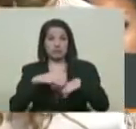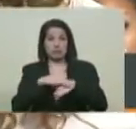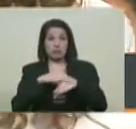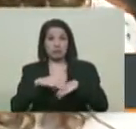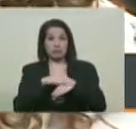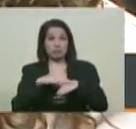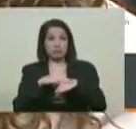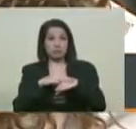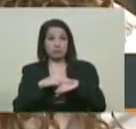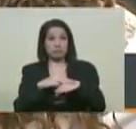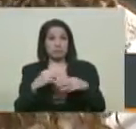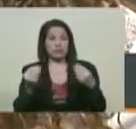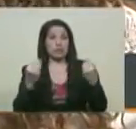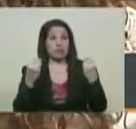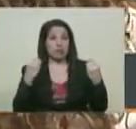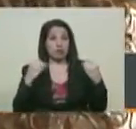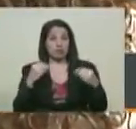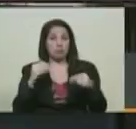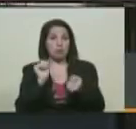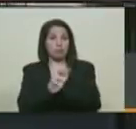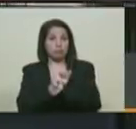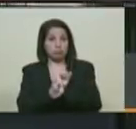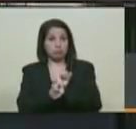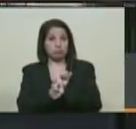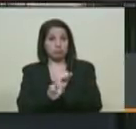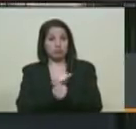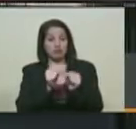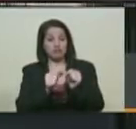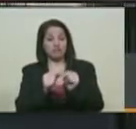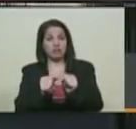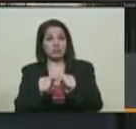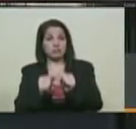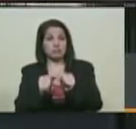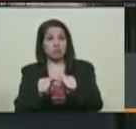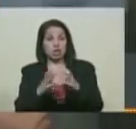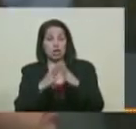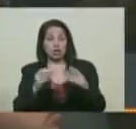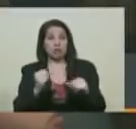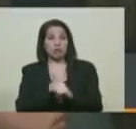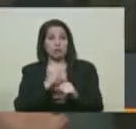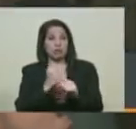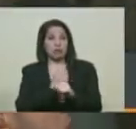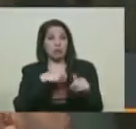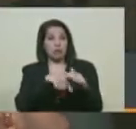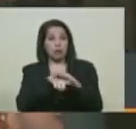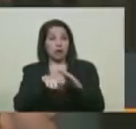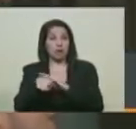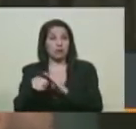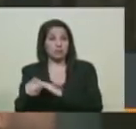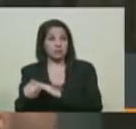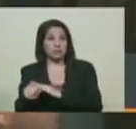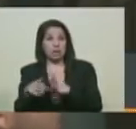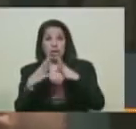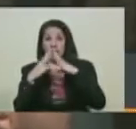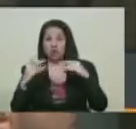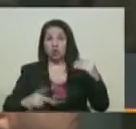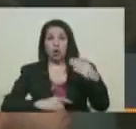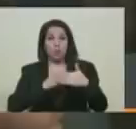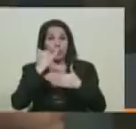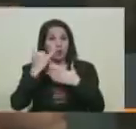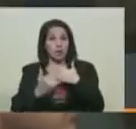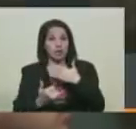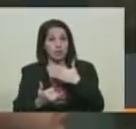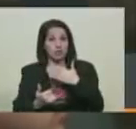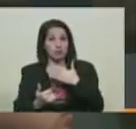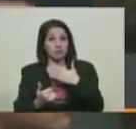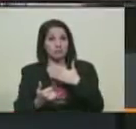Servicios Penitenciarios para reforzar todo el trabajo allí, todos los proyectos que además